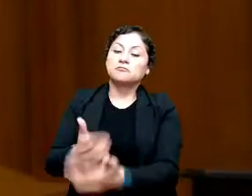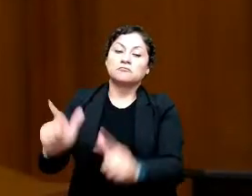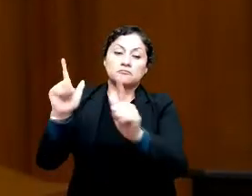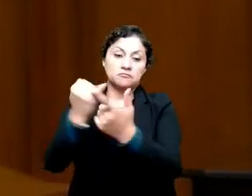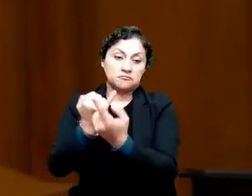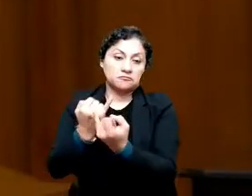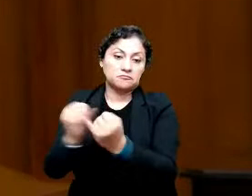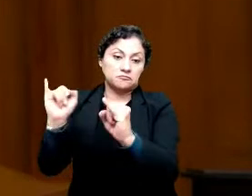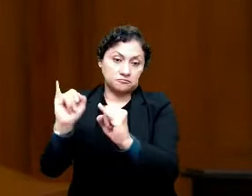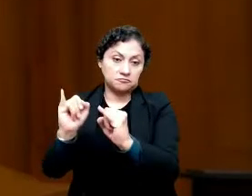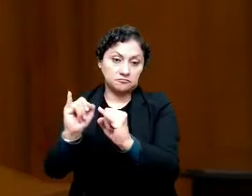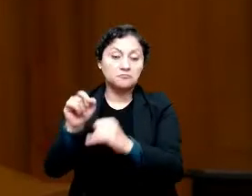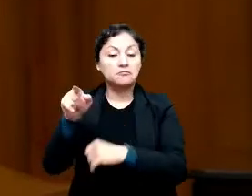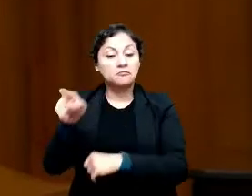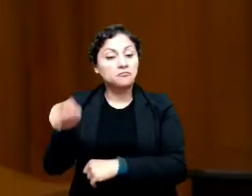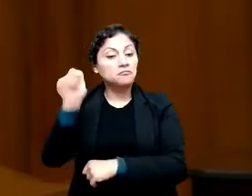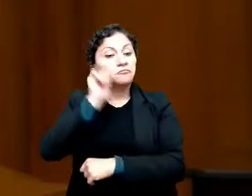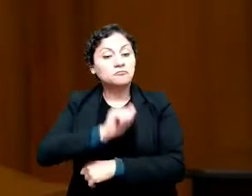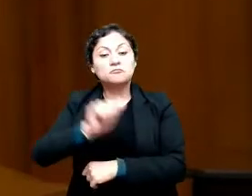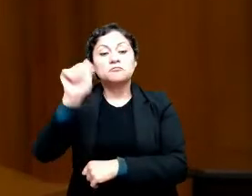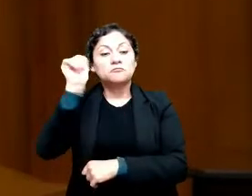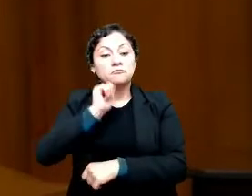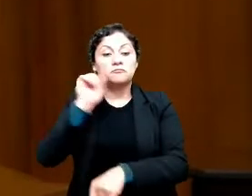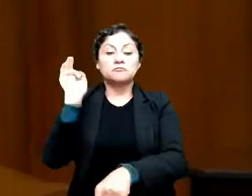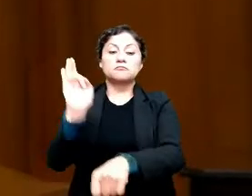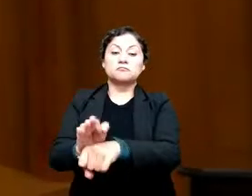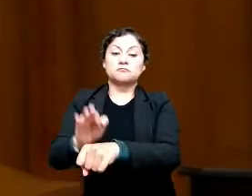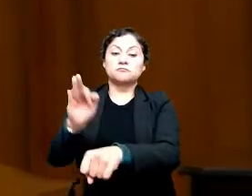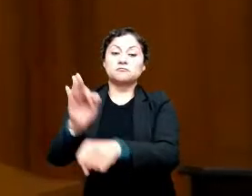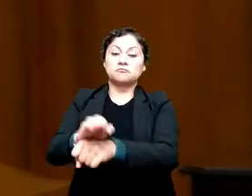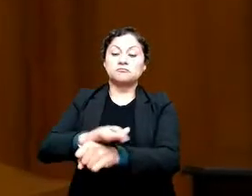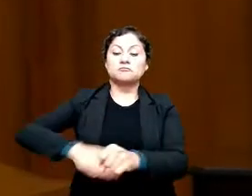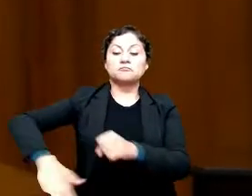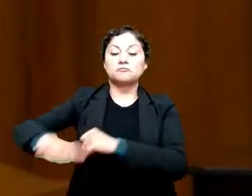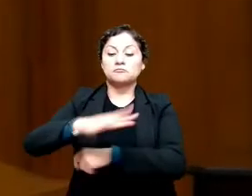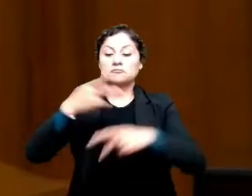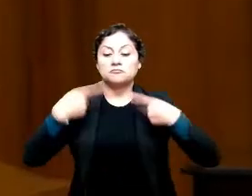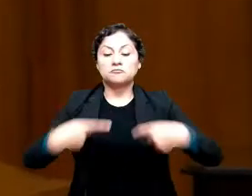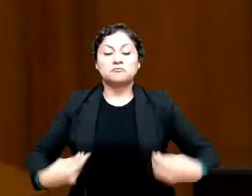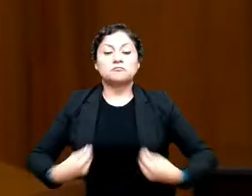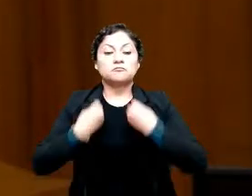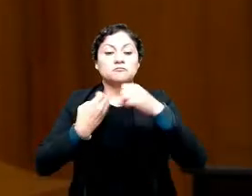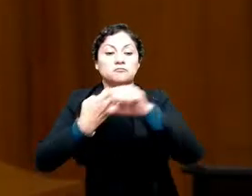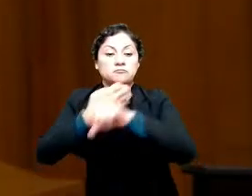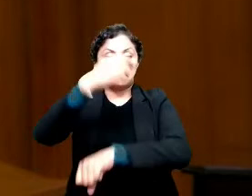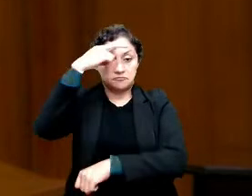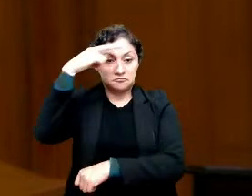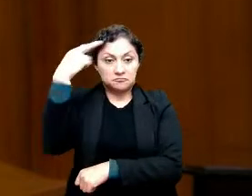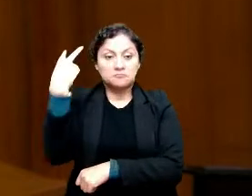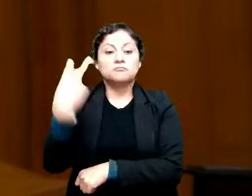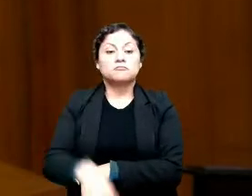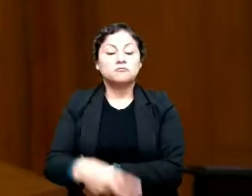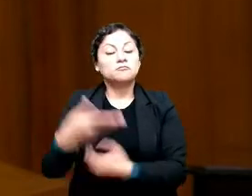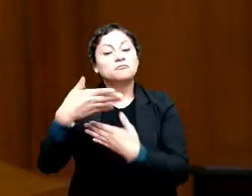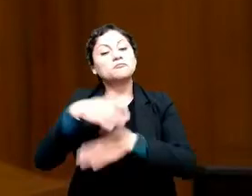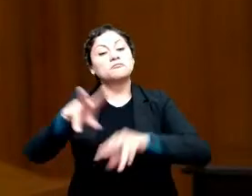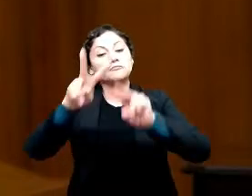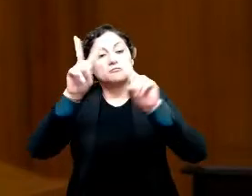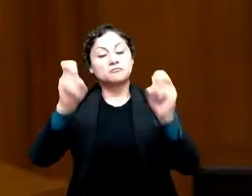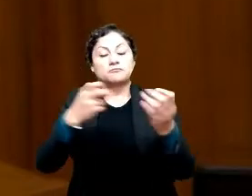hecho siempre por los intereses de las y los mexiquenses, en torno a proyectos de desarrollo e